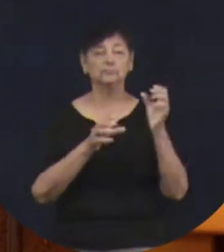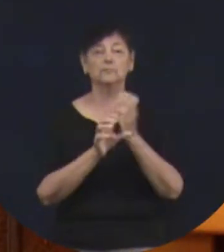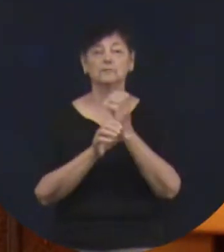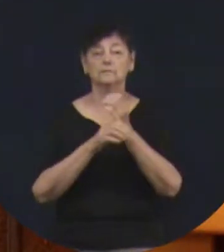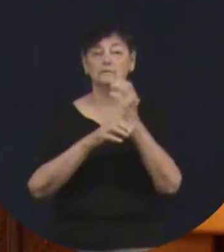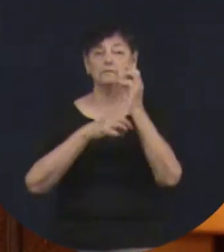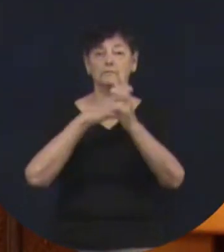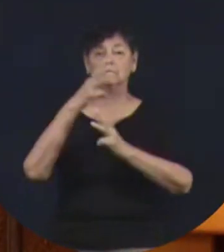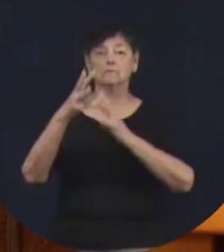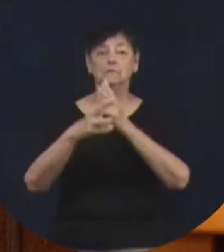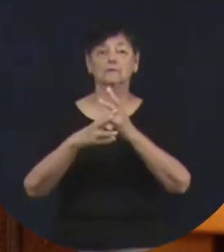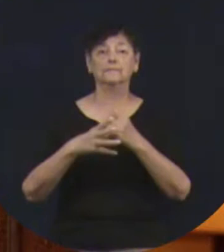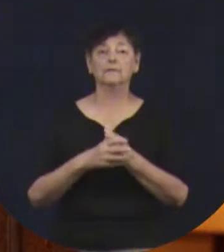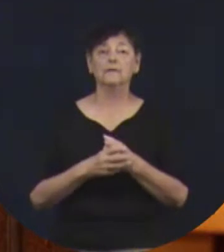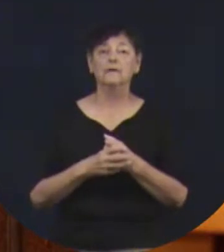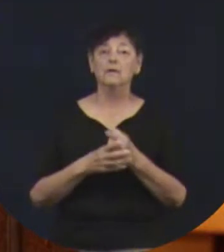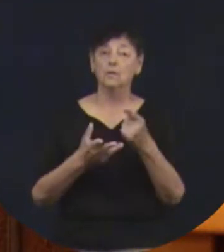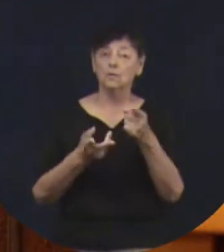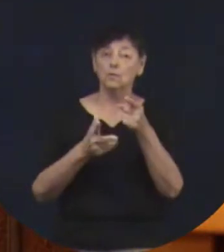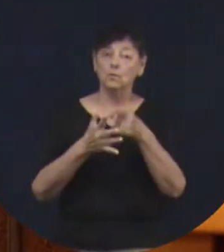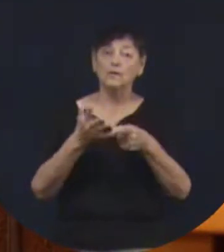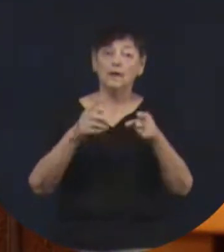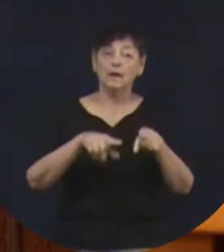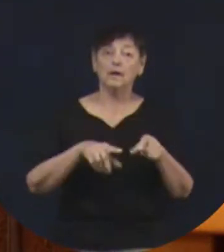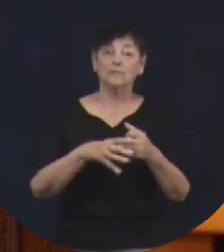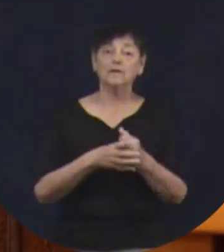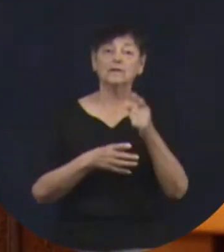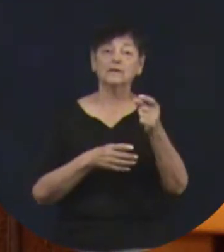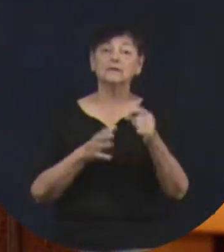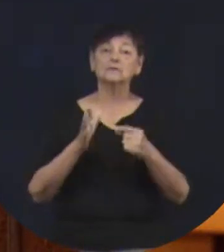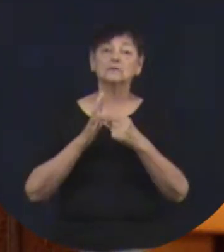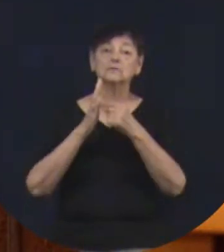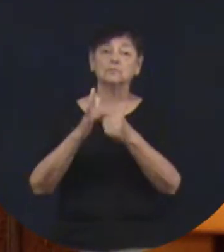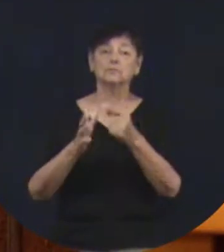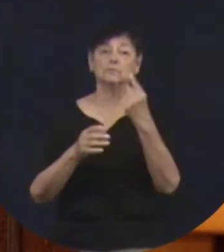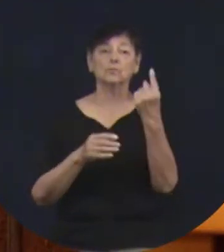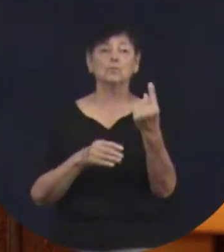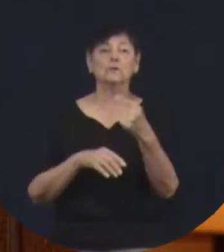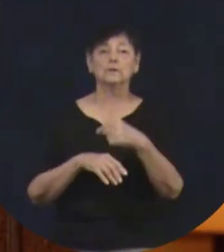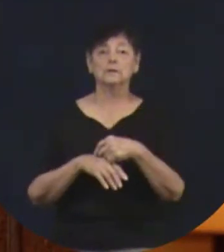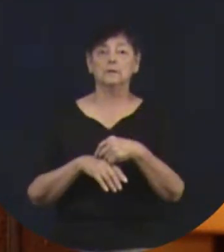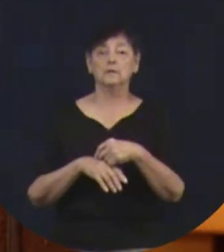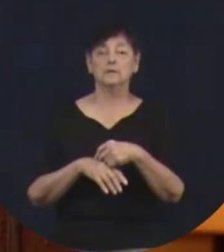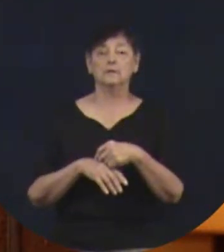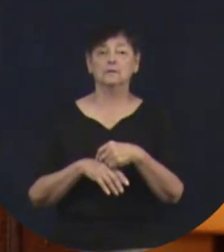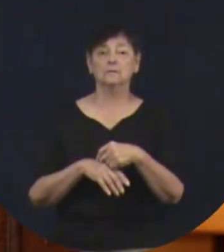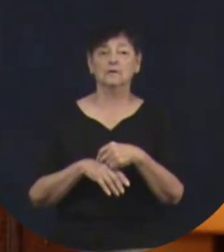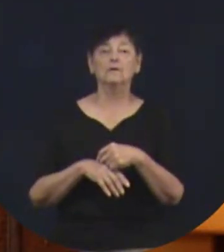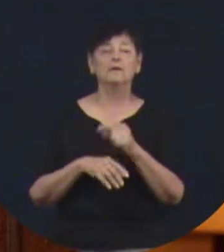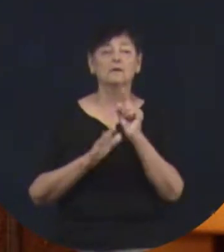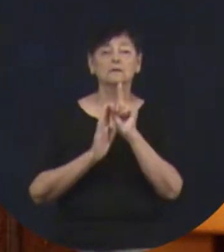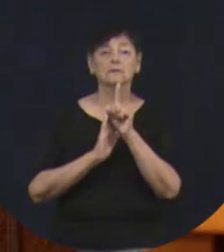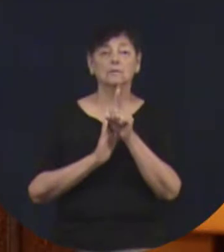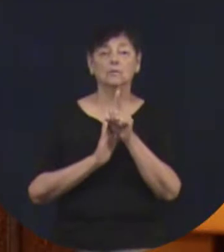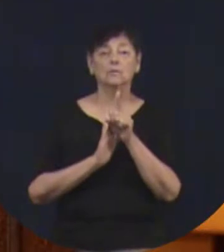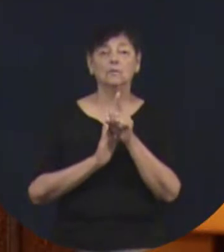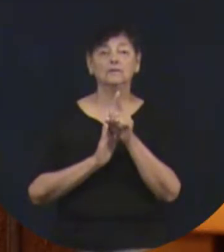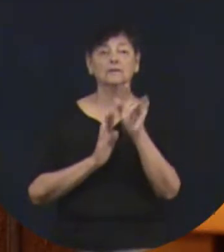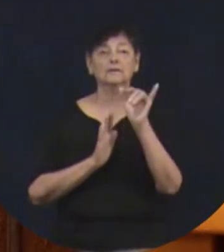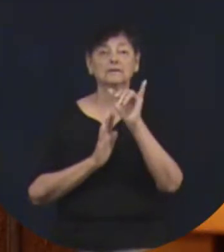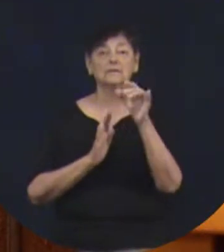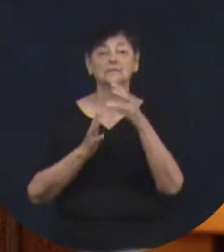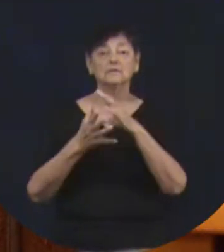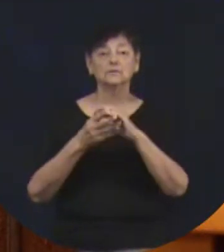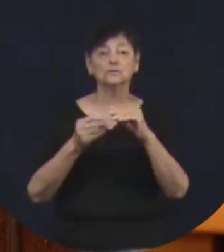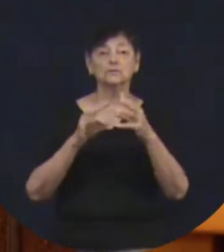mundo. De hecho, Él se manifestó una sola vez, en el momento culminante de la